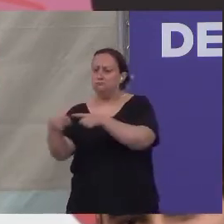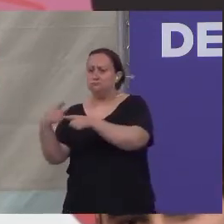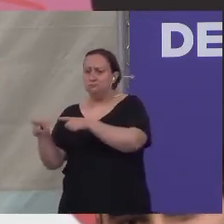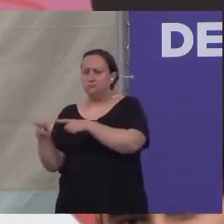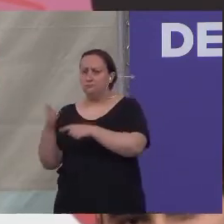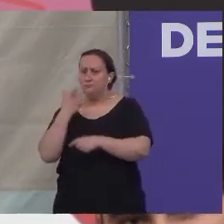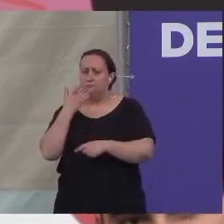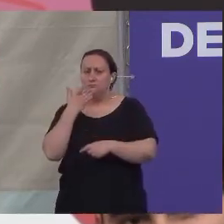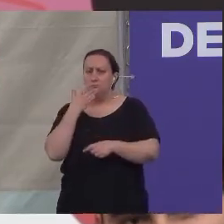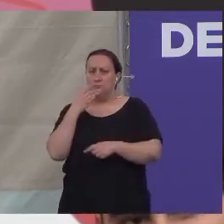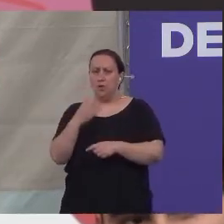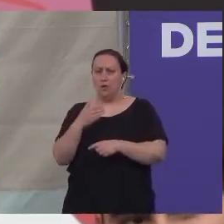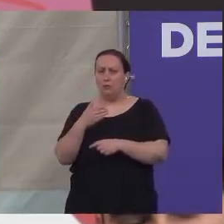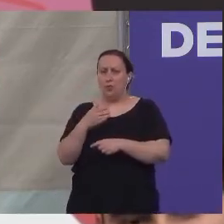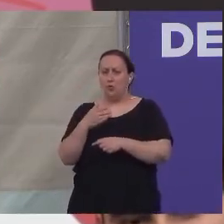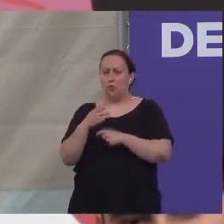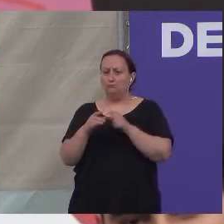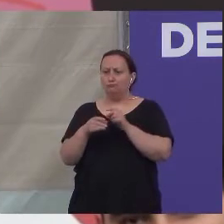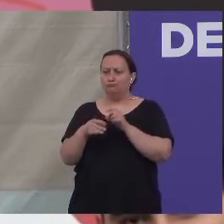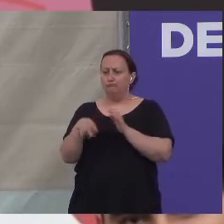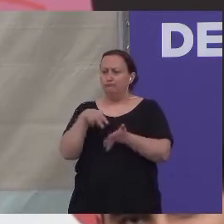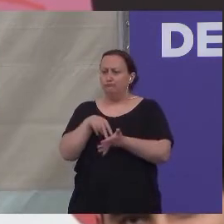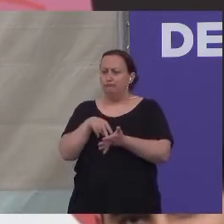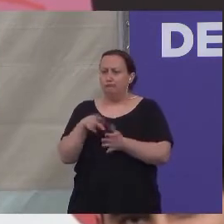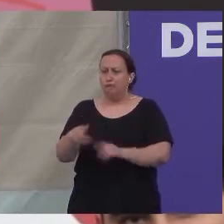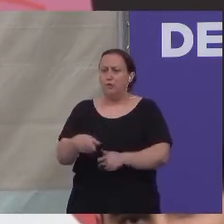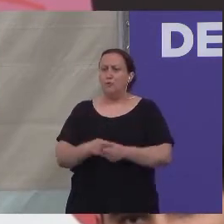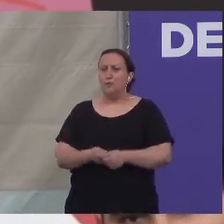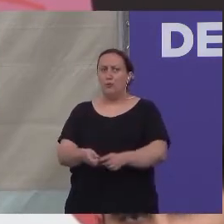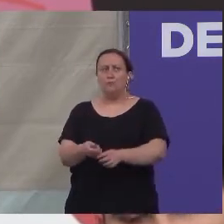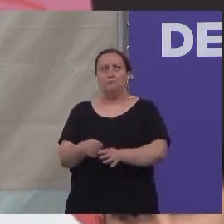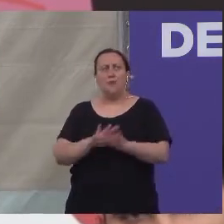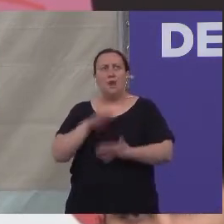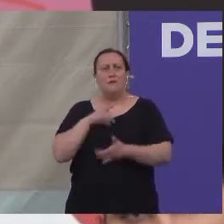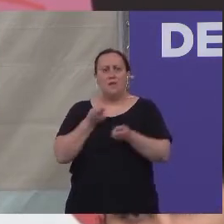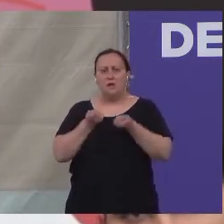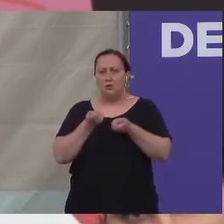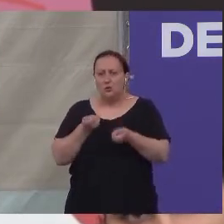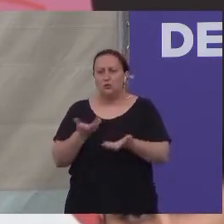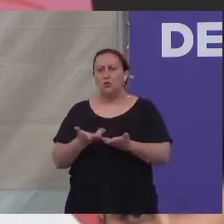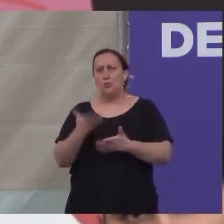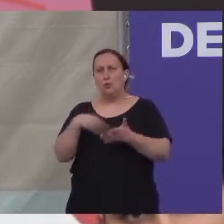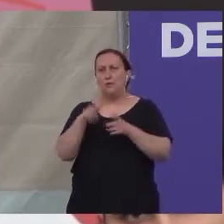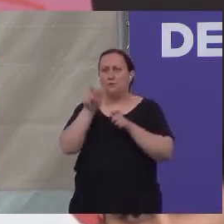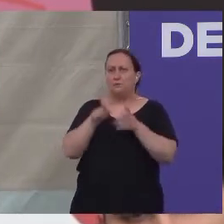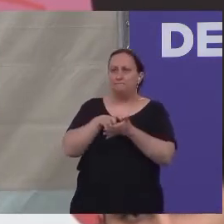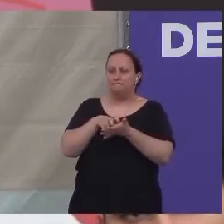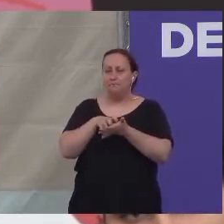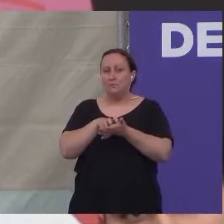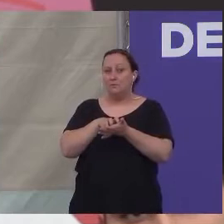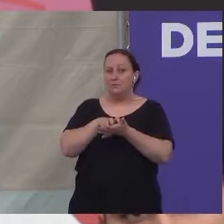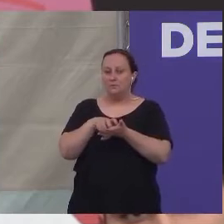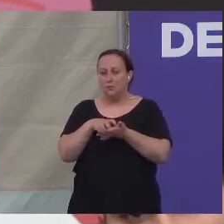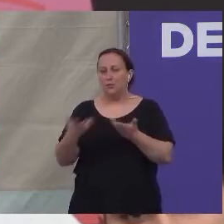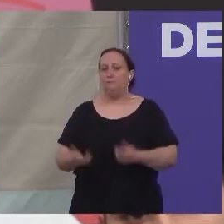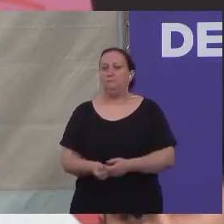CIF propio, el darles la capacidad de financiarse, bueno, podría plantear dudas en algunos.